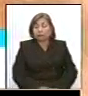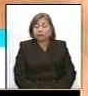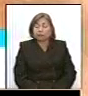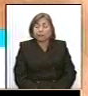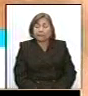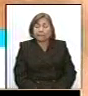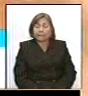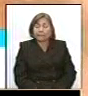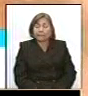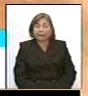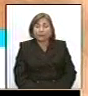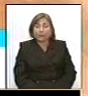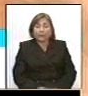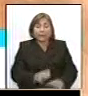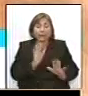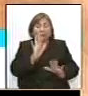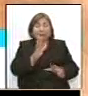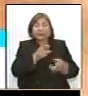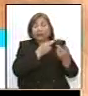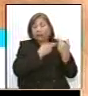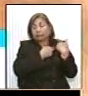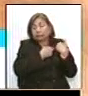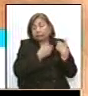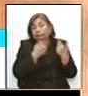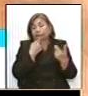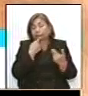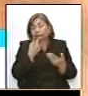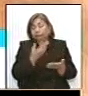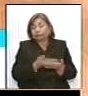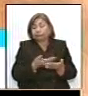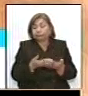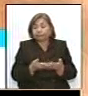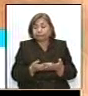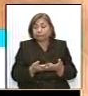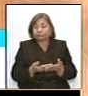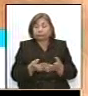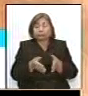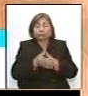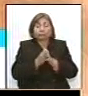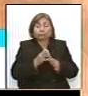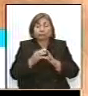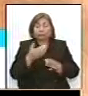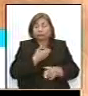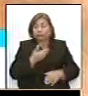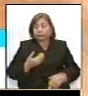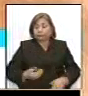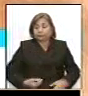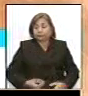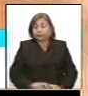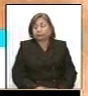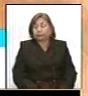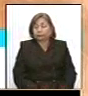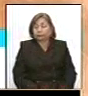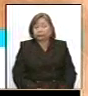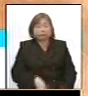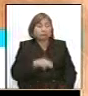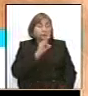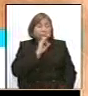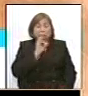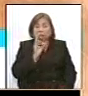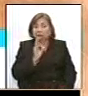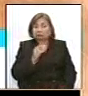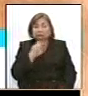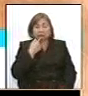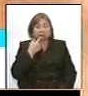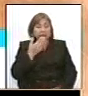que su reacción responsable, así la calificó, había sido resarcir el gasto del Estado en su momento. En ningún momento se